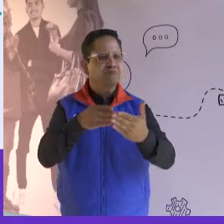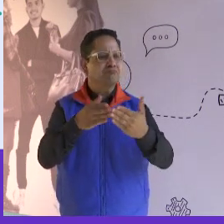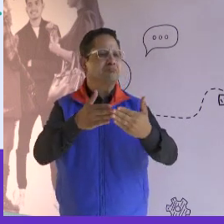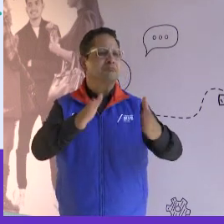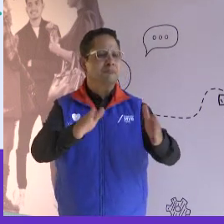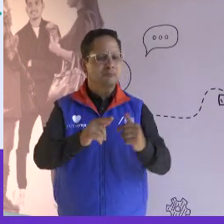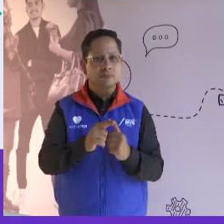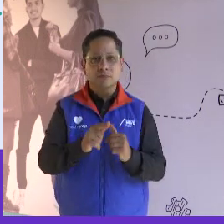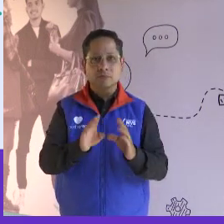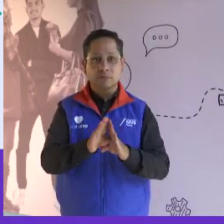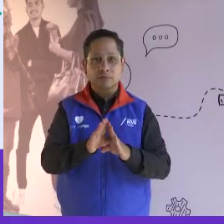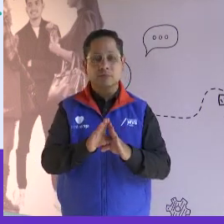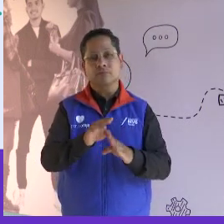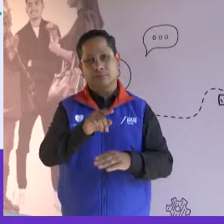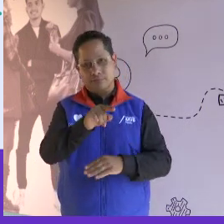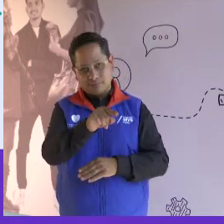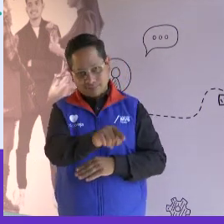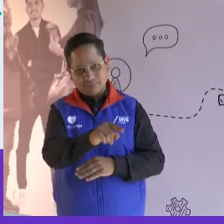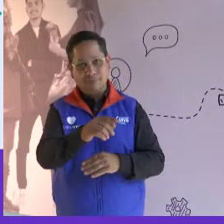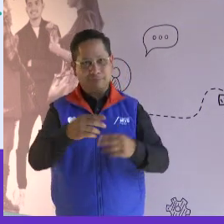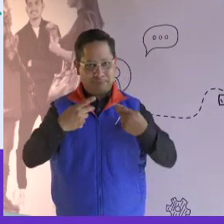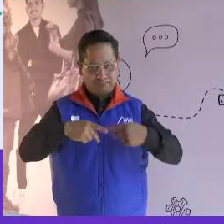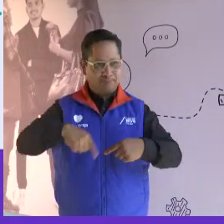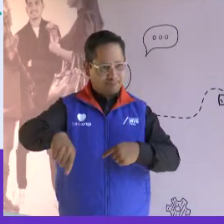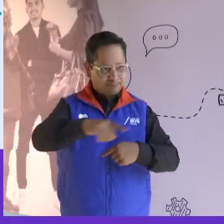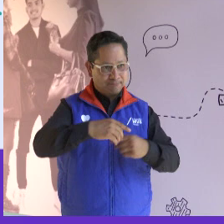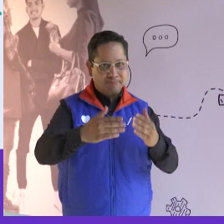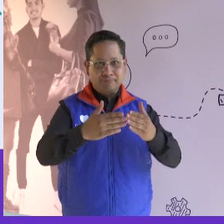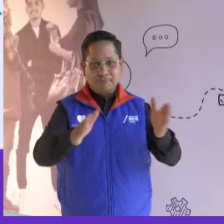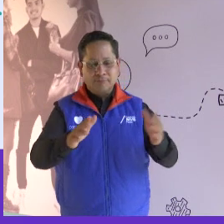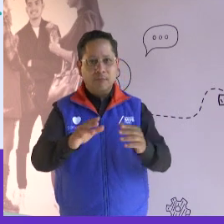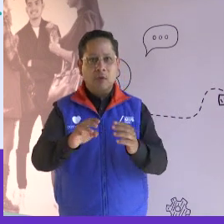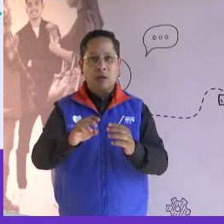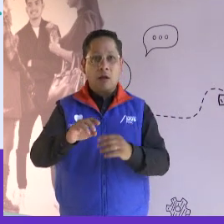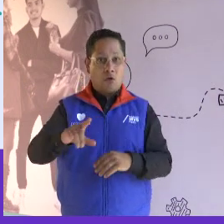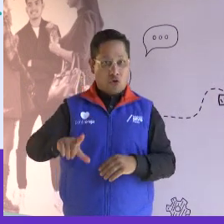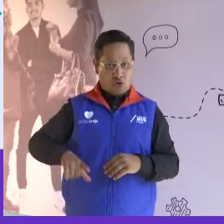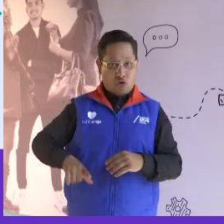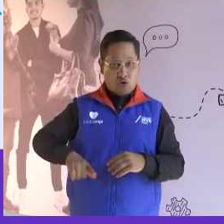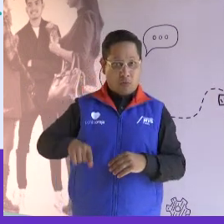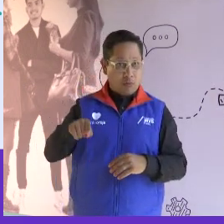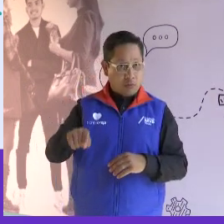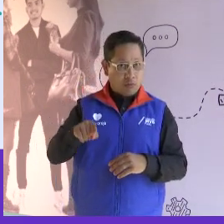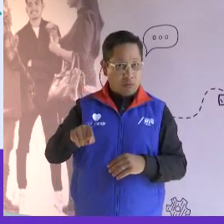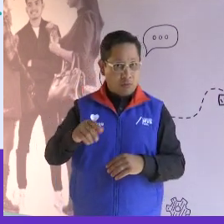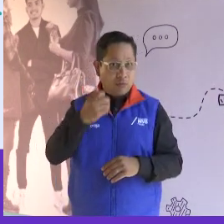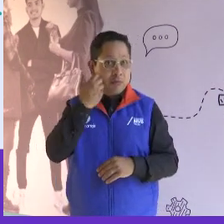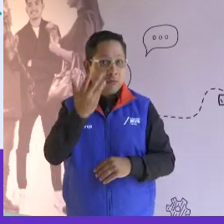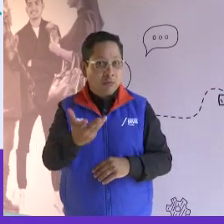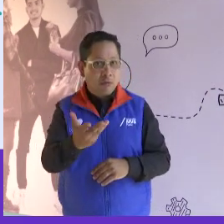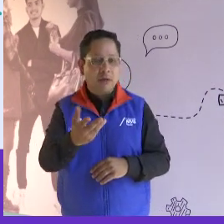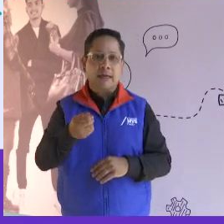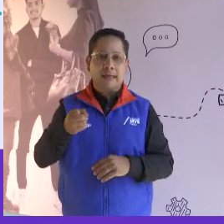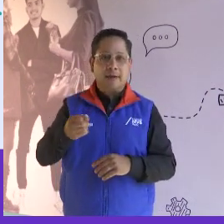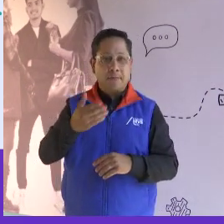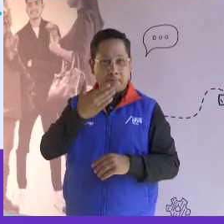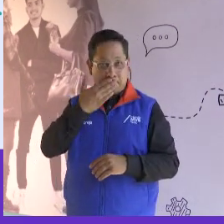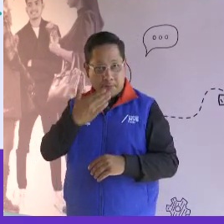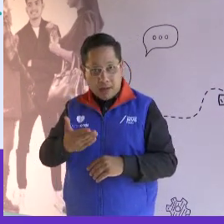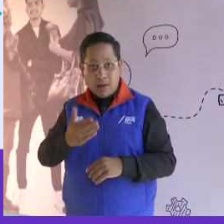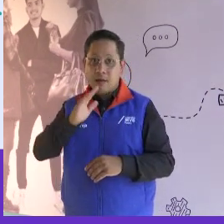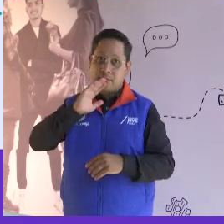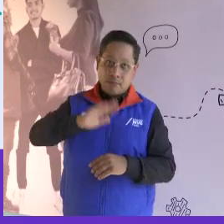las administraciones a la ciudadanía. Finalmente, los gobiernos lo que se juegan al final es su legitimidad y